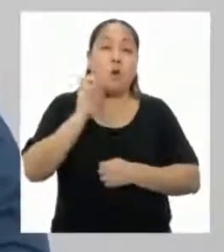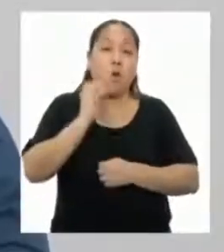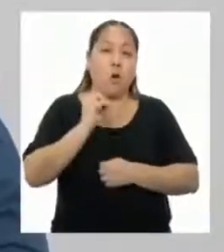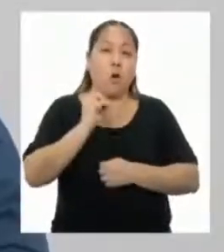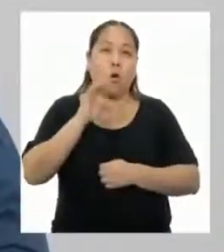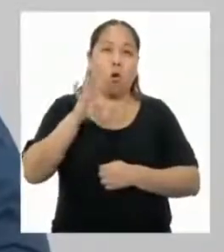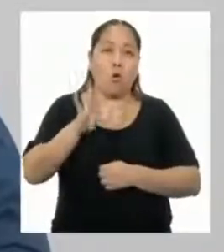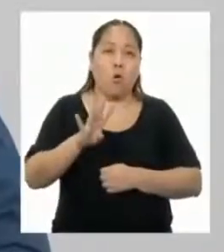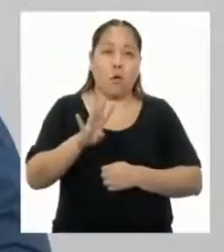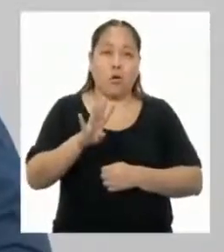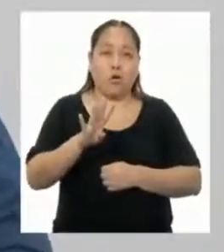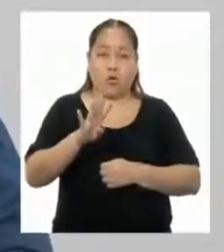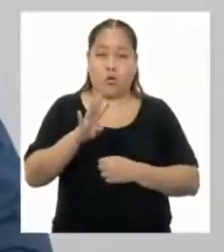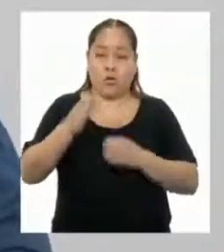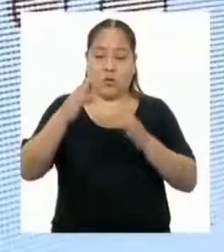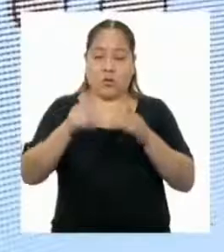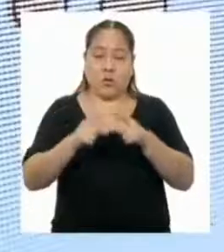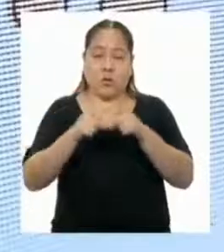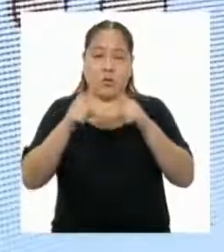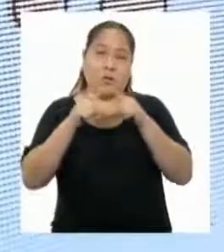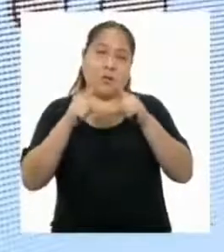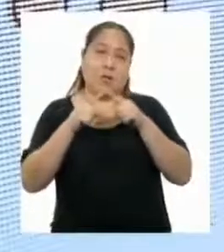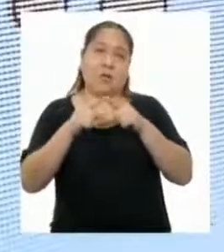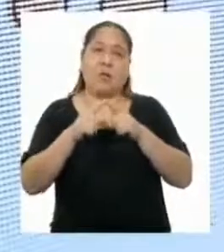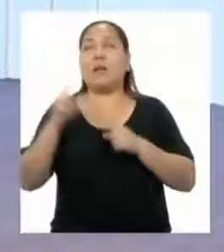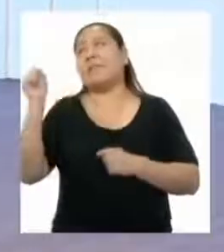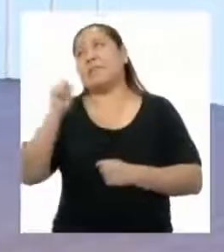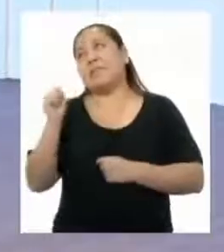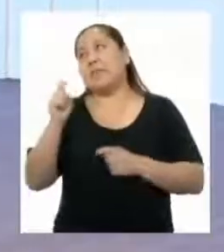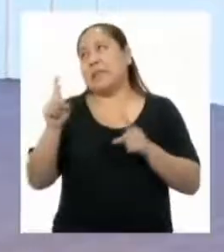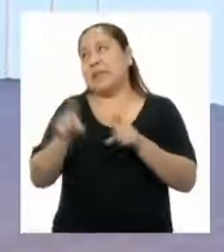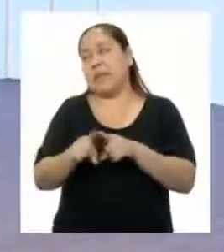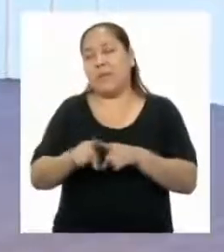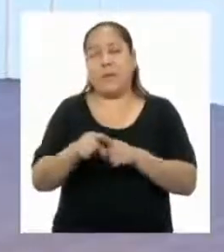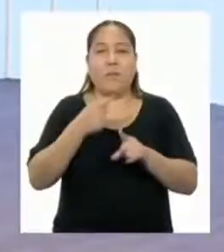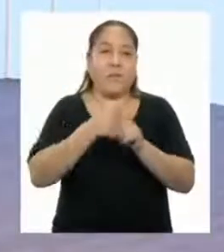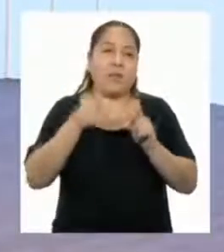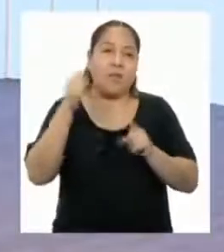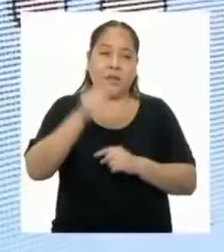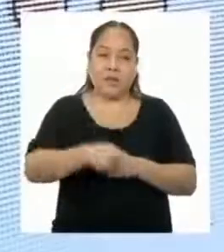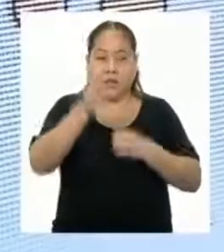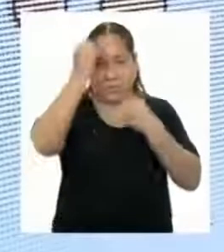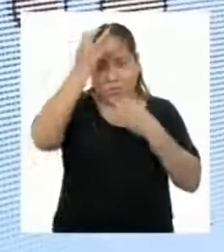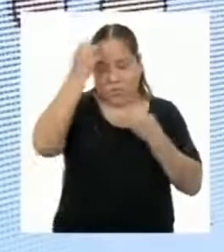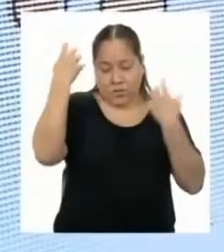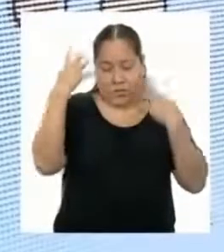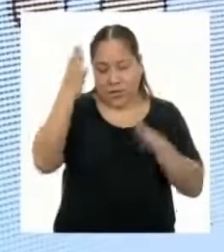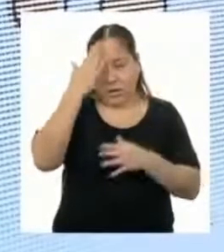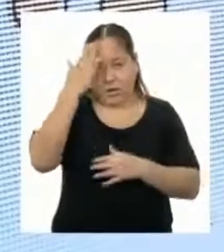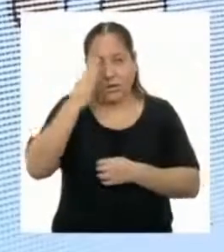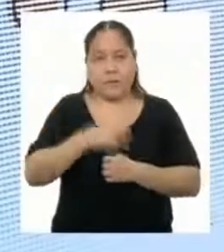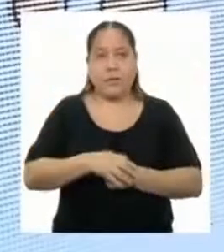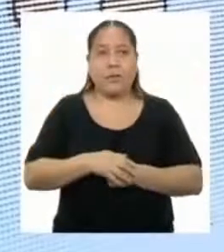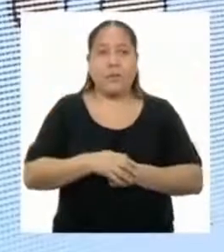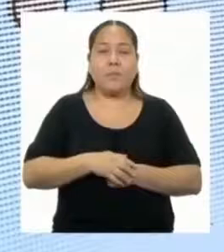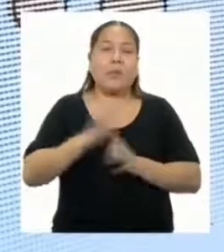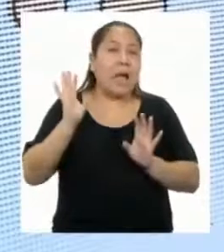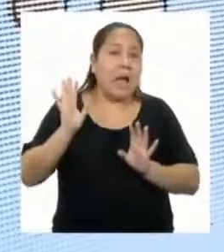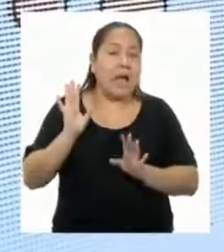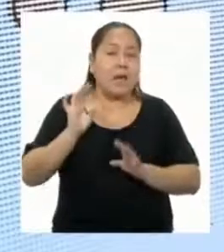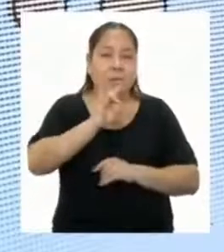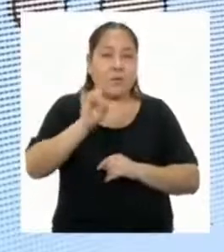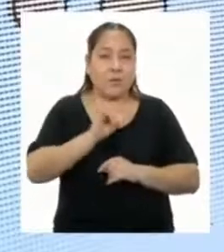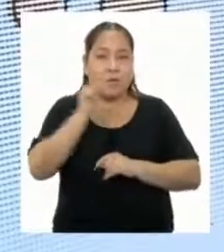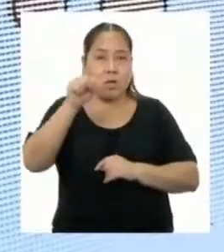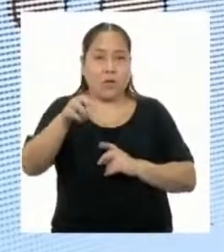4 prismas triangulares también. Sí, también, pero esa información ya la tenía. Más bien, voy a utilizar